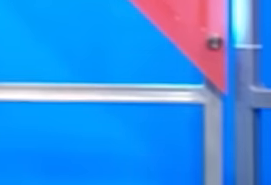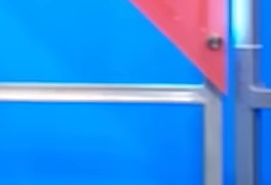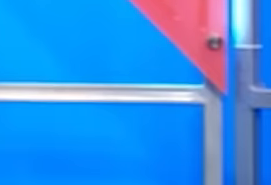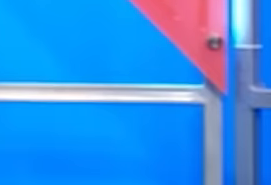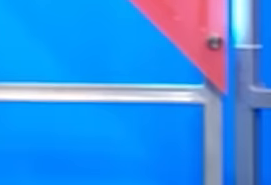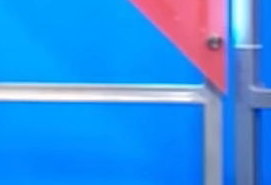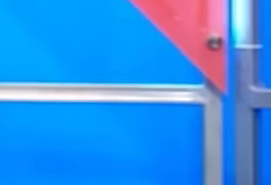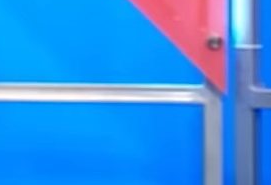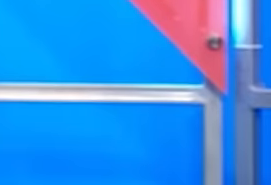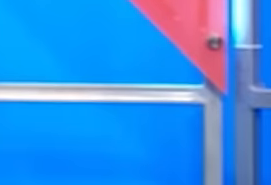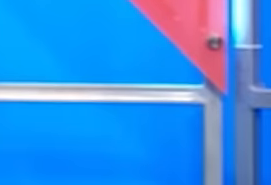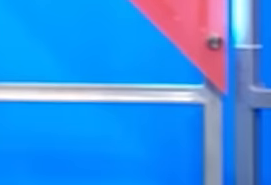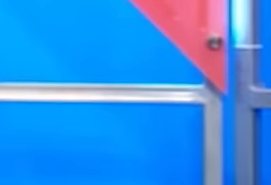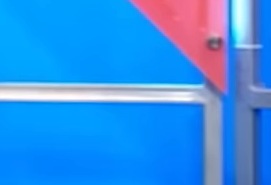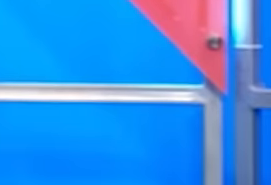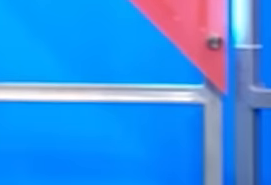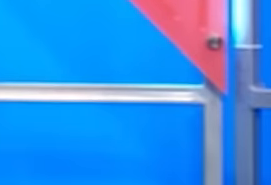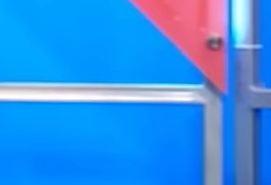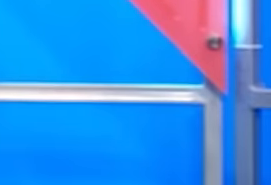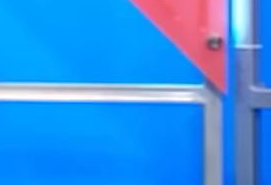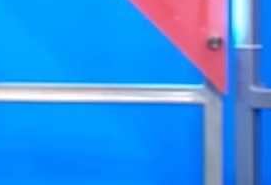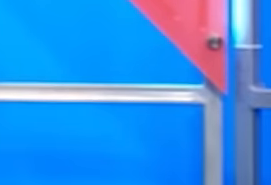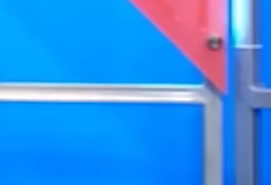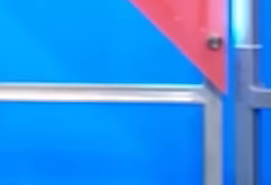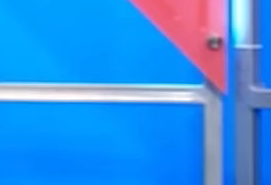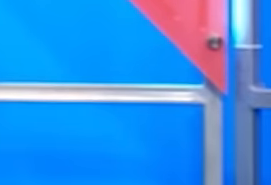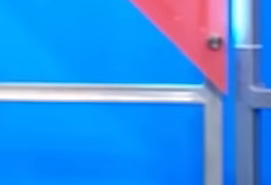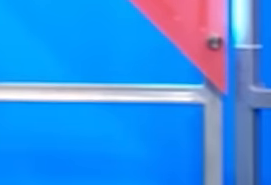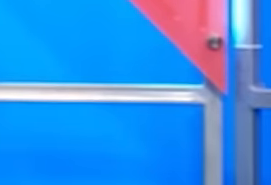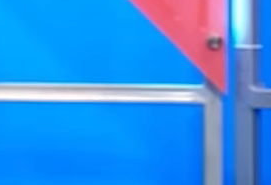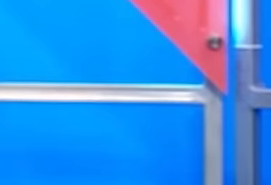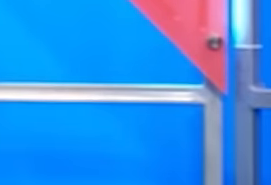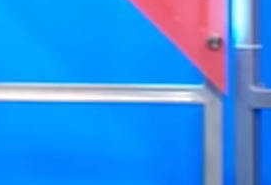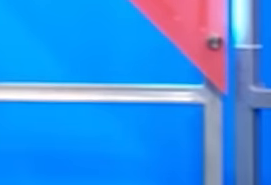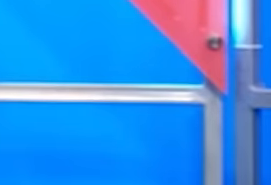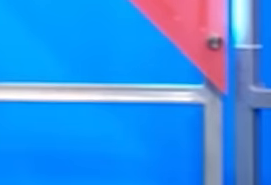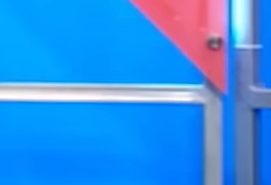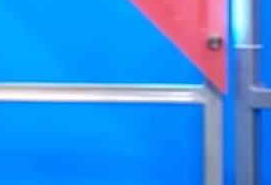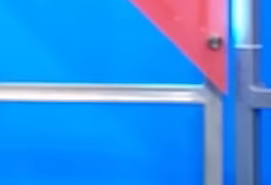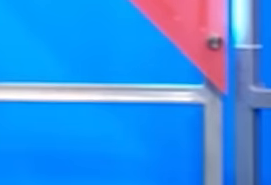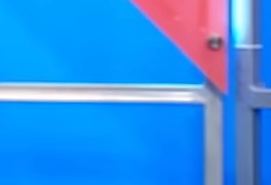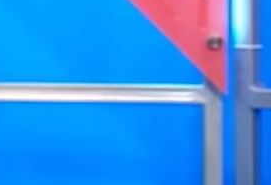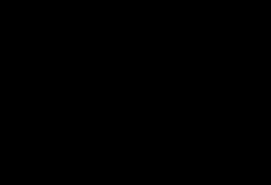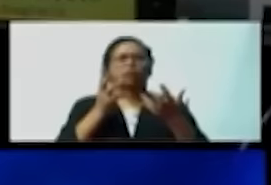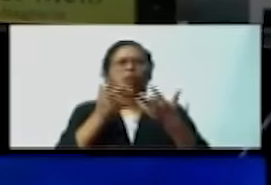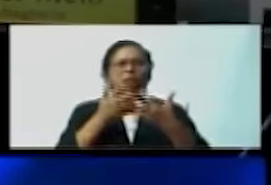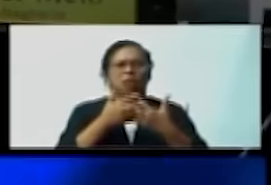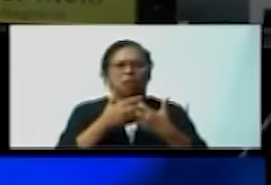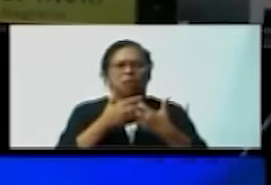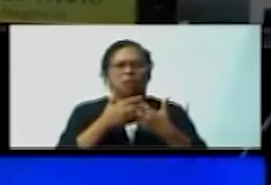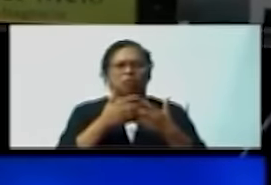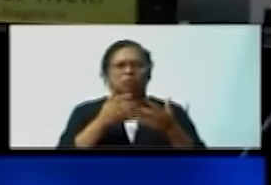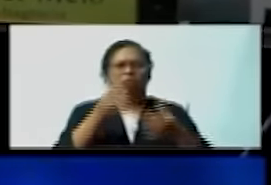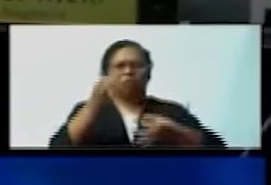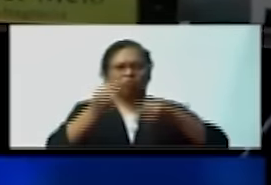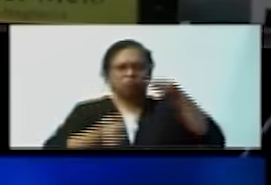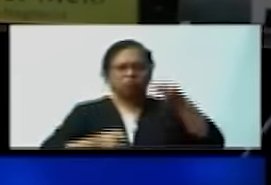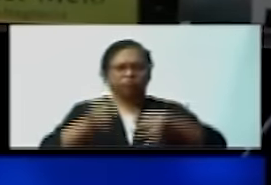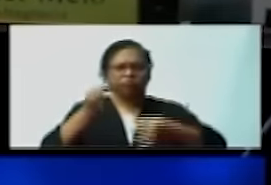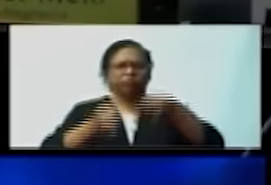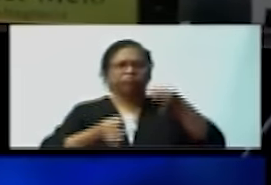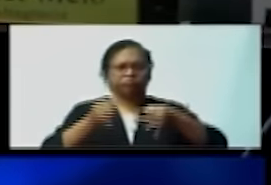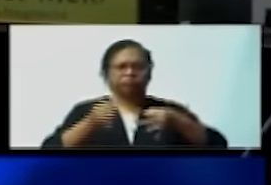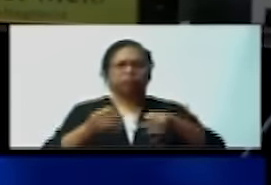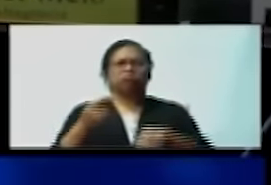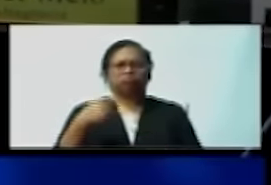lo vean, pero vamos a recuperar este momento porque es crucial para entender todo lo que pasó con esta ley. En el día de ayer estuvimos